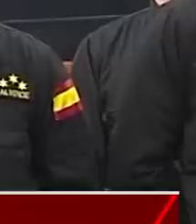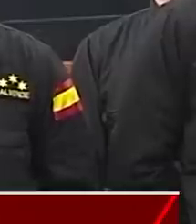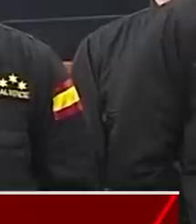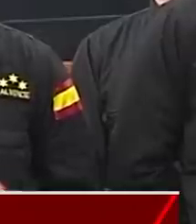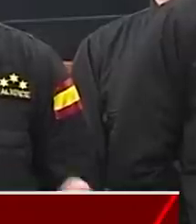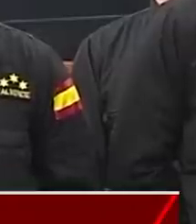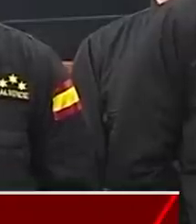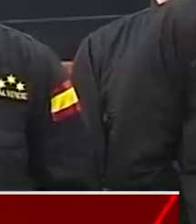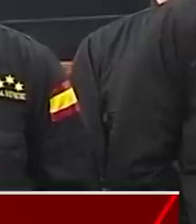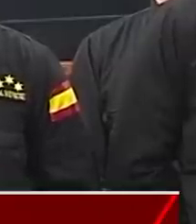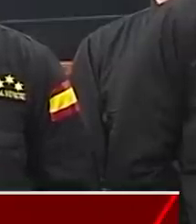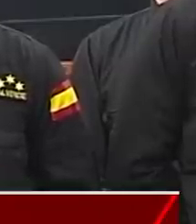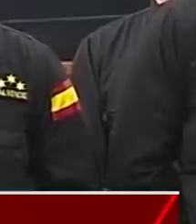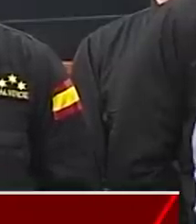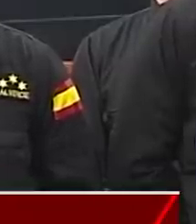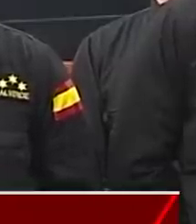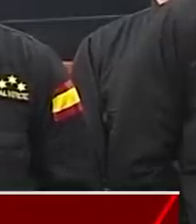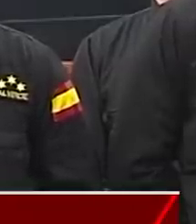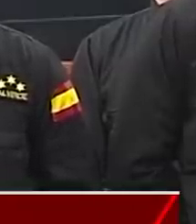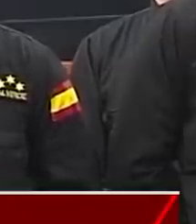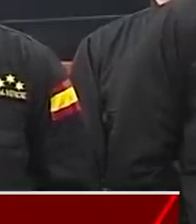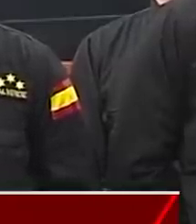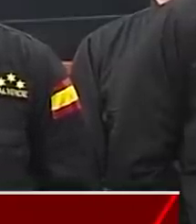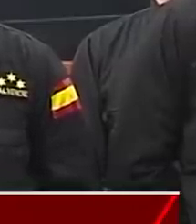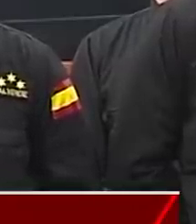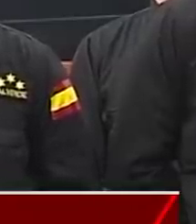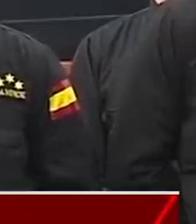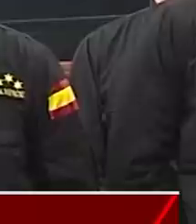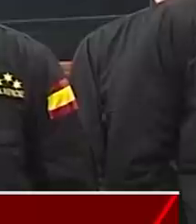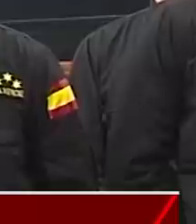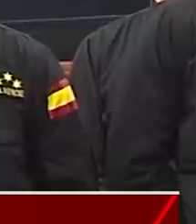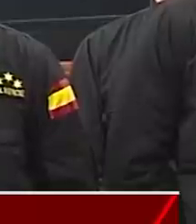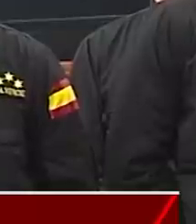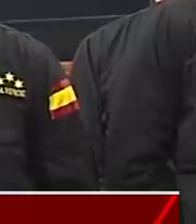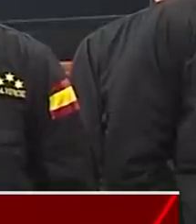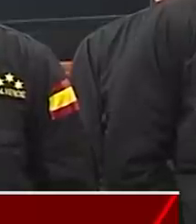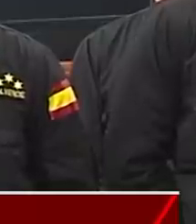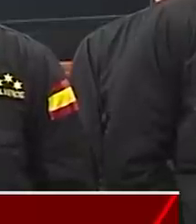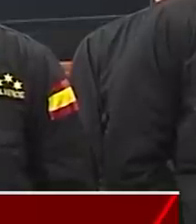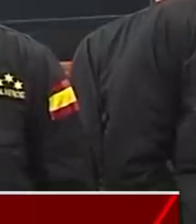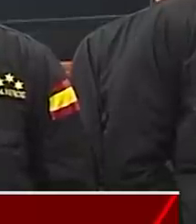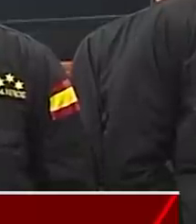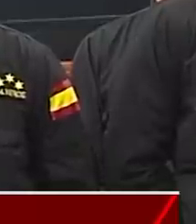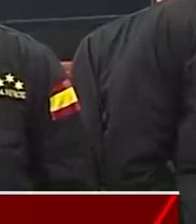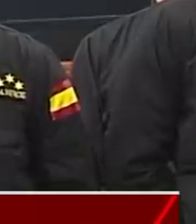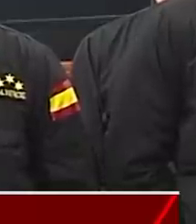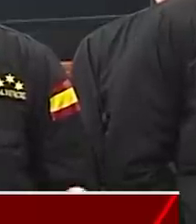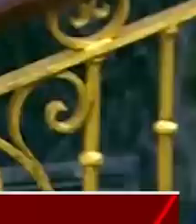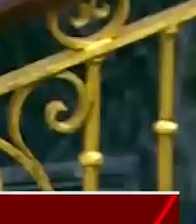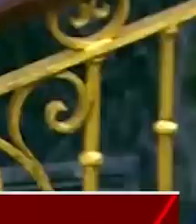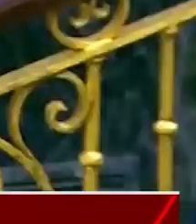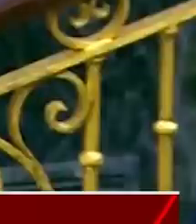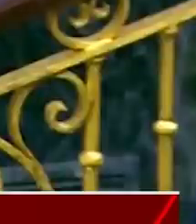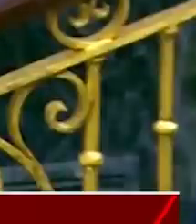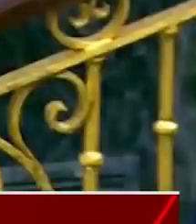porque él no gobierna para españa él gobierna para él esta es la triste y patética realidad yo lo que le pediría a sus